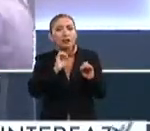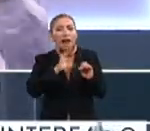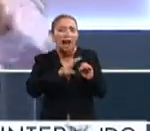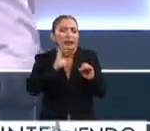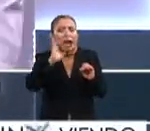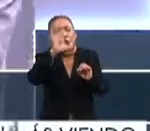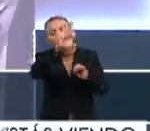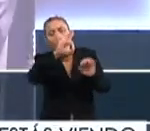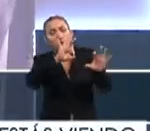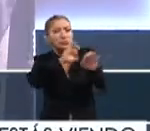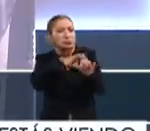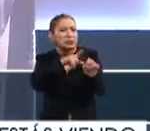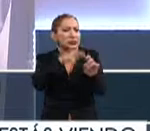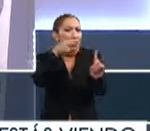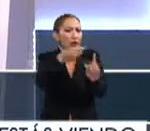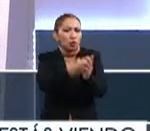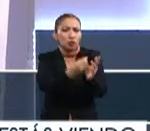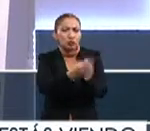cierta